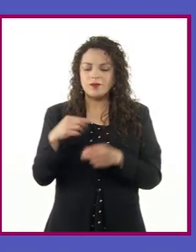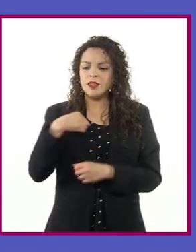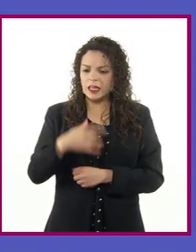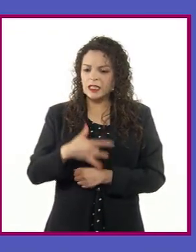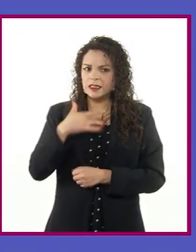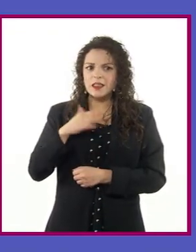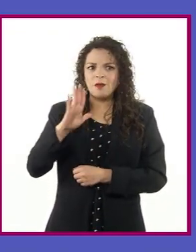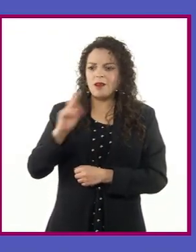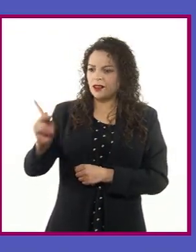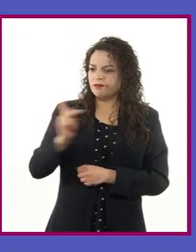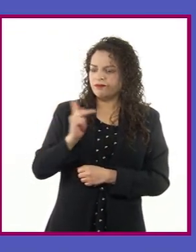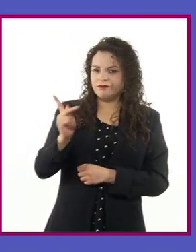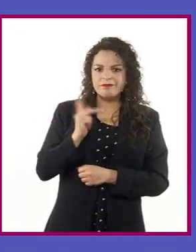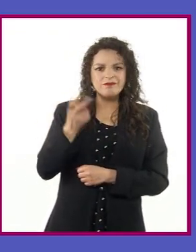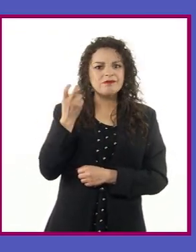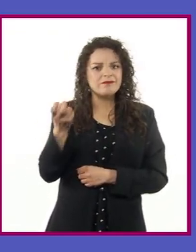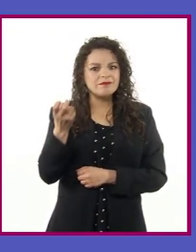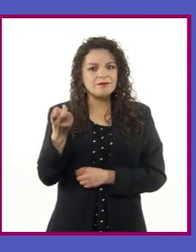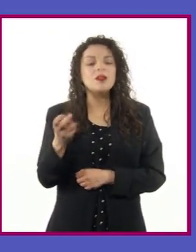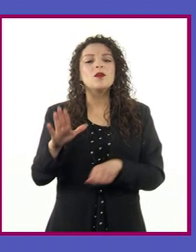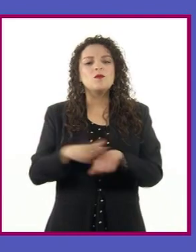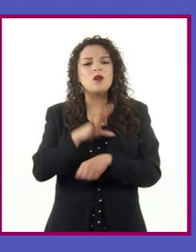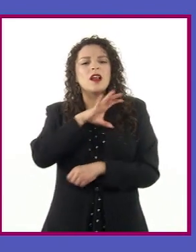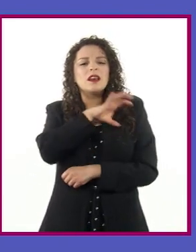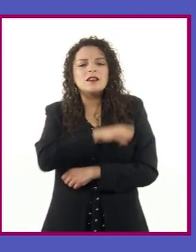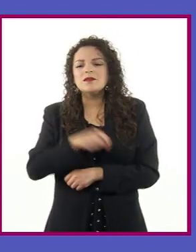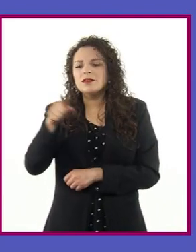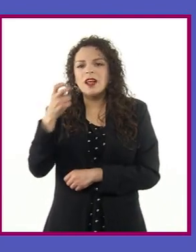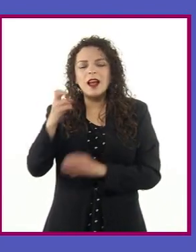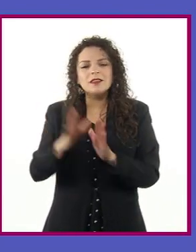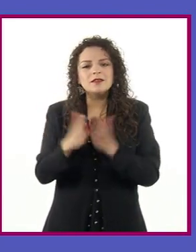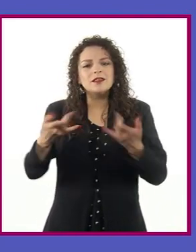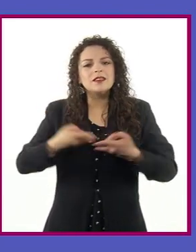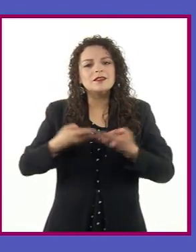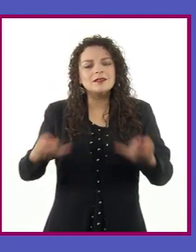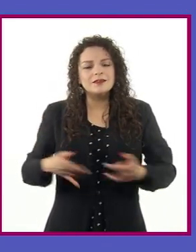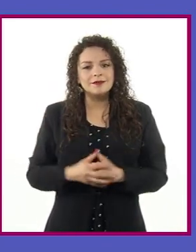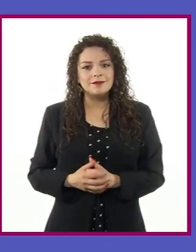estos personajes y por qué prefieren esa historieta.